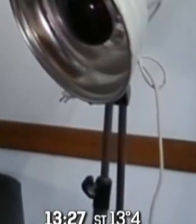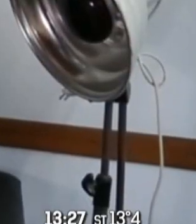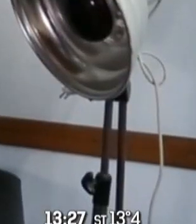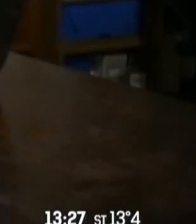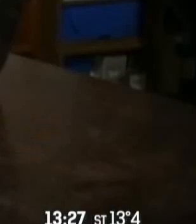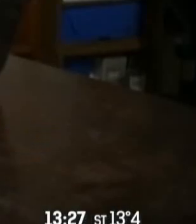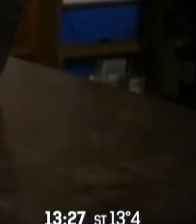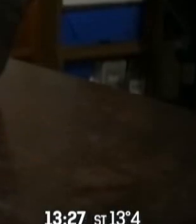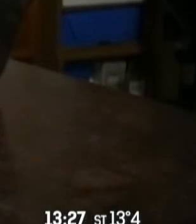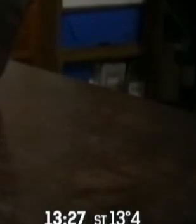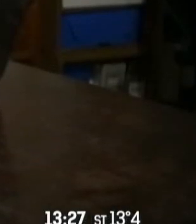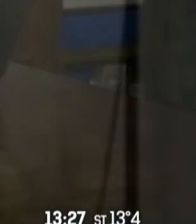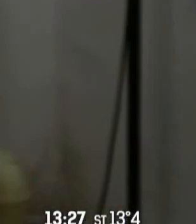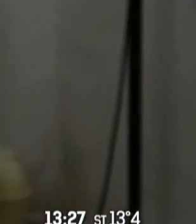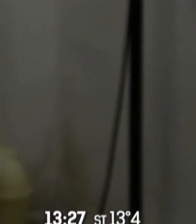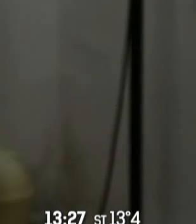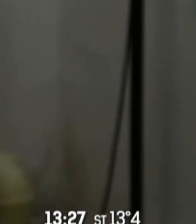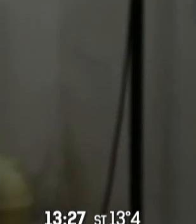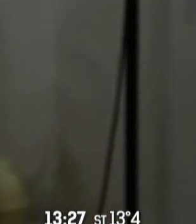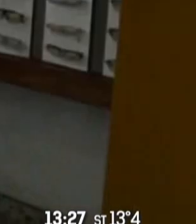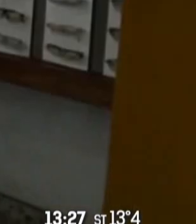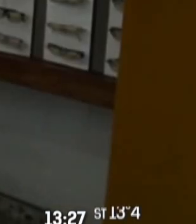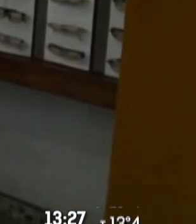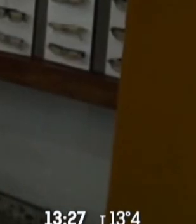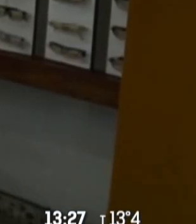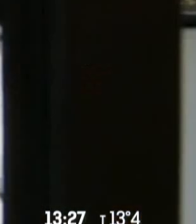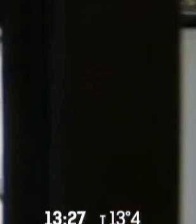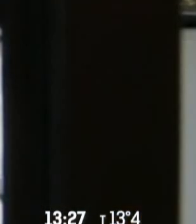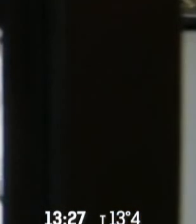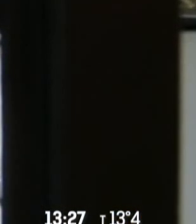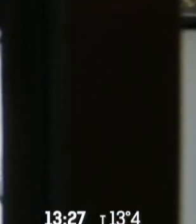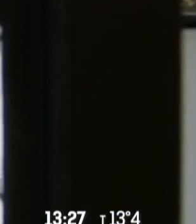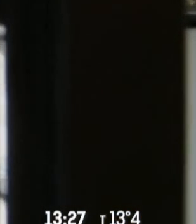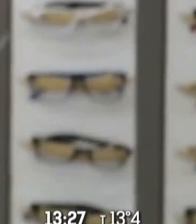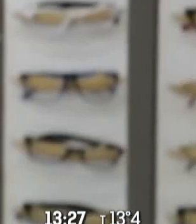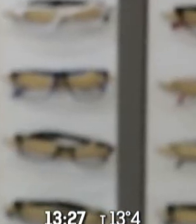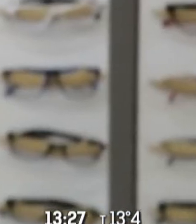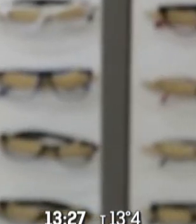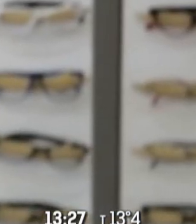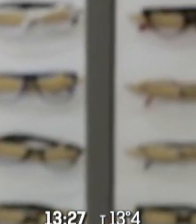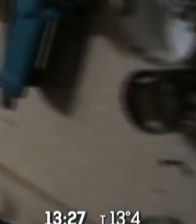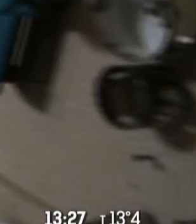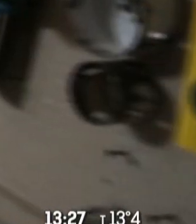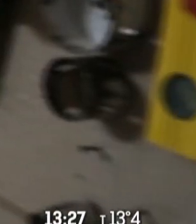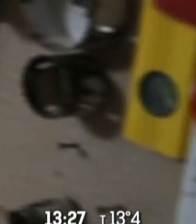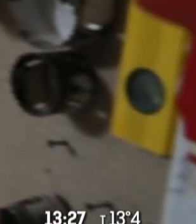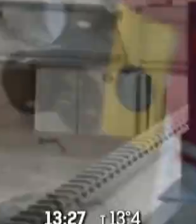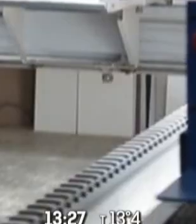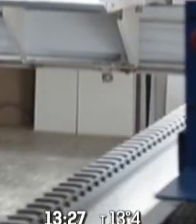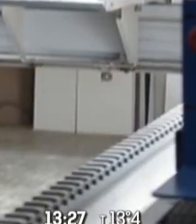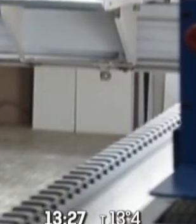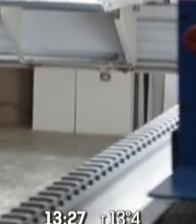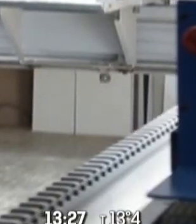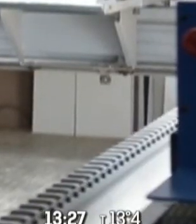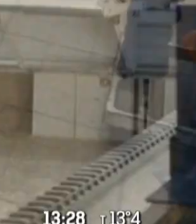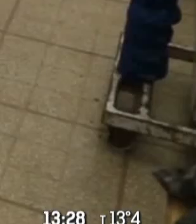También entregamos 438.000 créditos a tasa cero, con 6 meses de gracia, a monotributistas y autónomos de todo